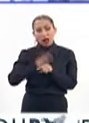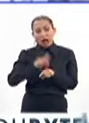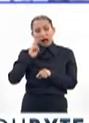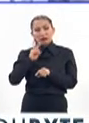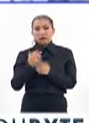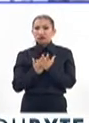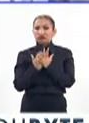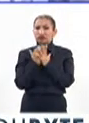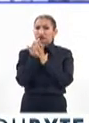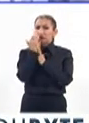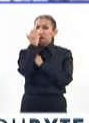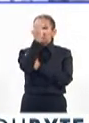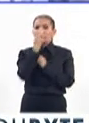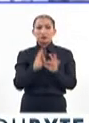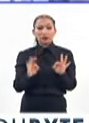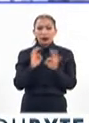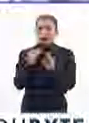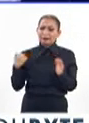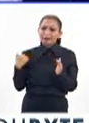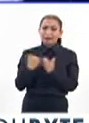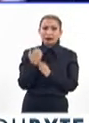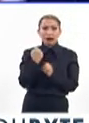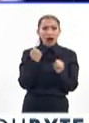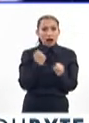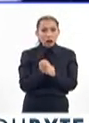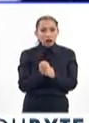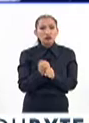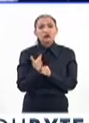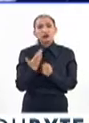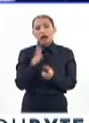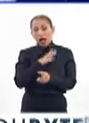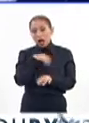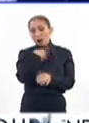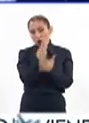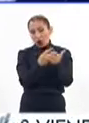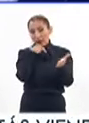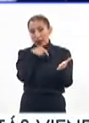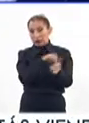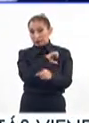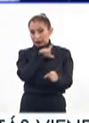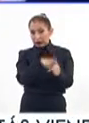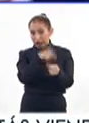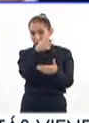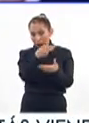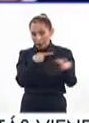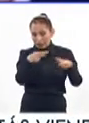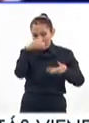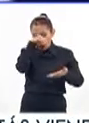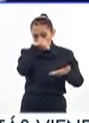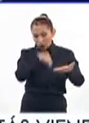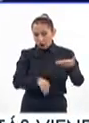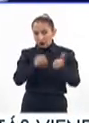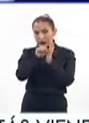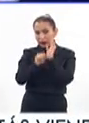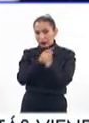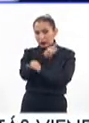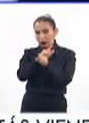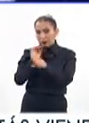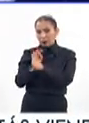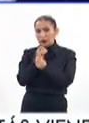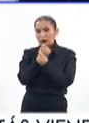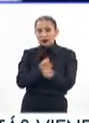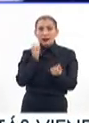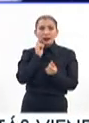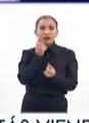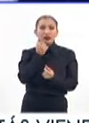ha crecido de manera significativa en los últimos años y habrá un programa especial que estamos trabajando con el Sistema Nacional de Protección